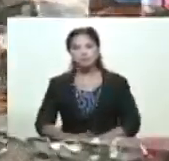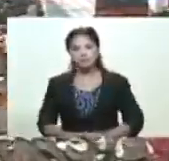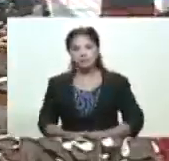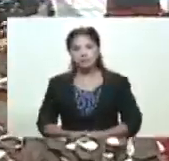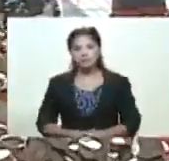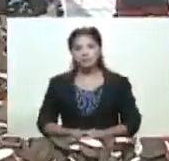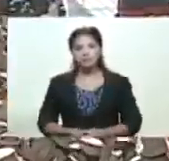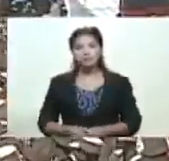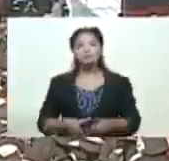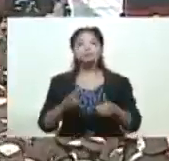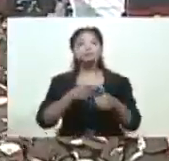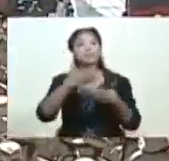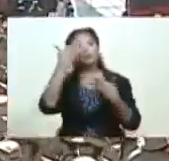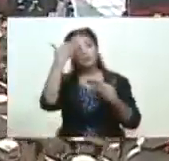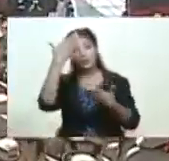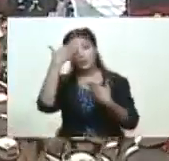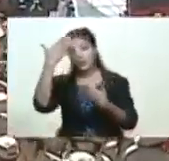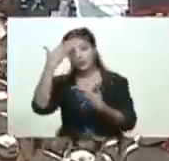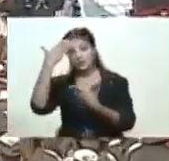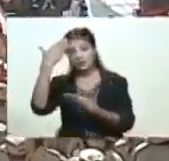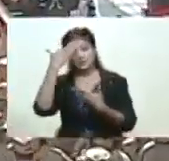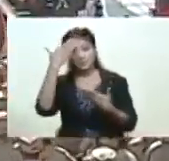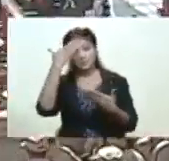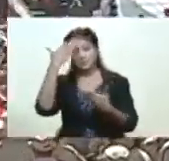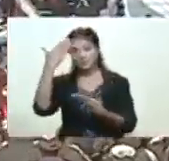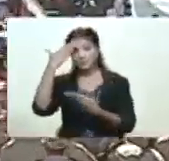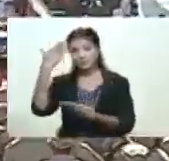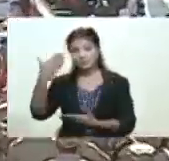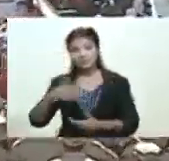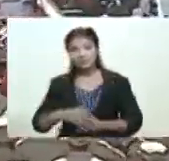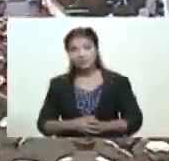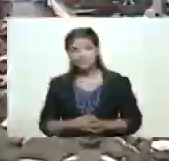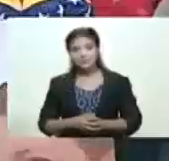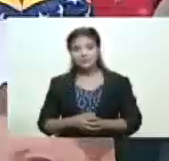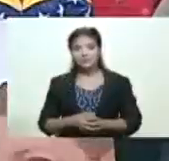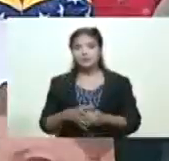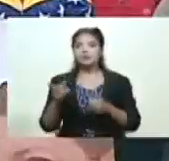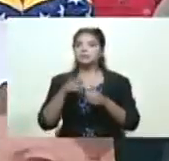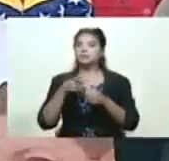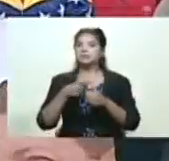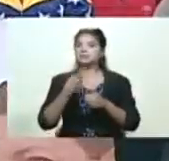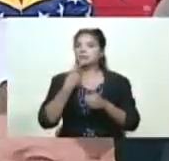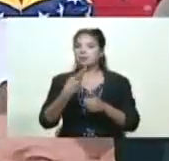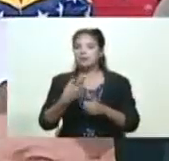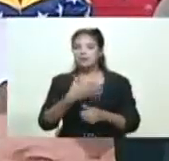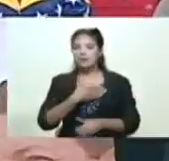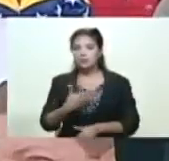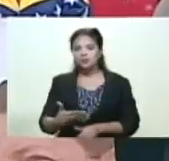Quiero saludar además los pronunciamientos